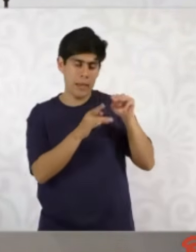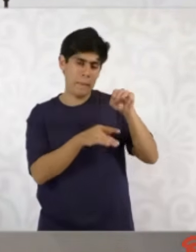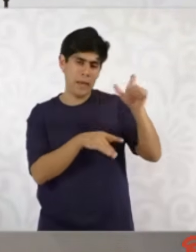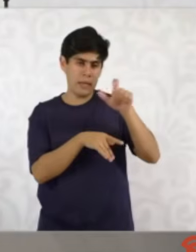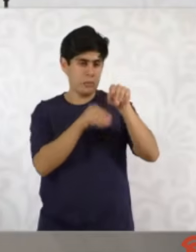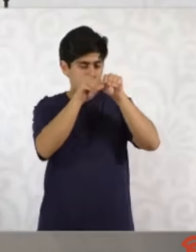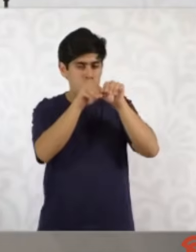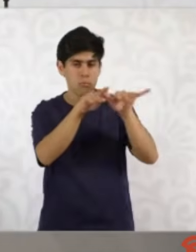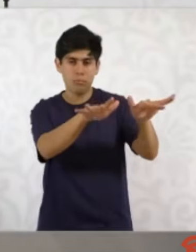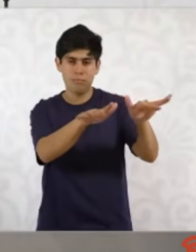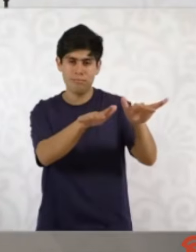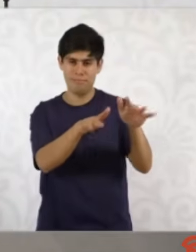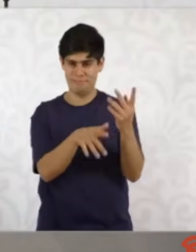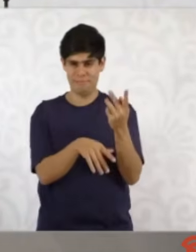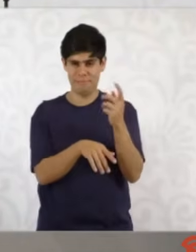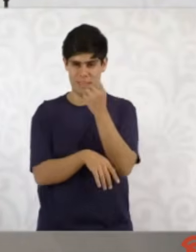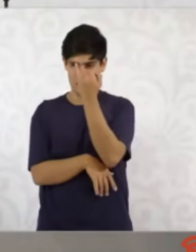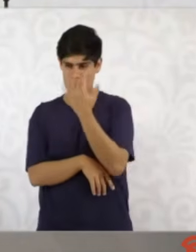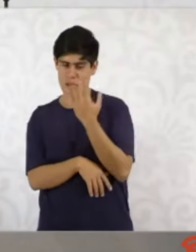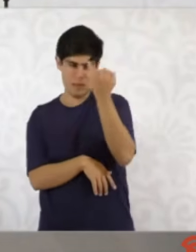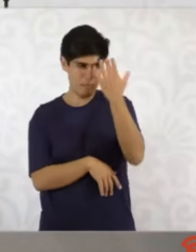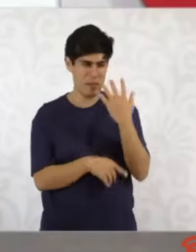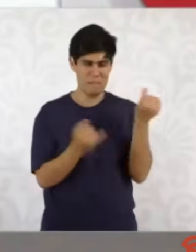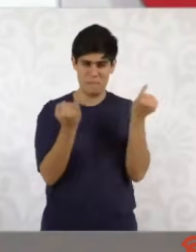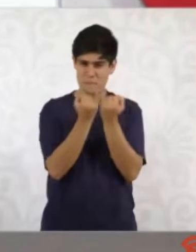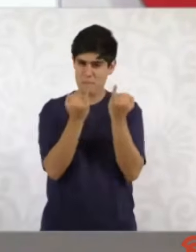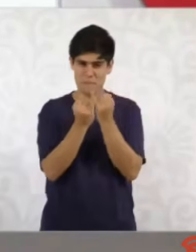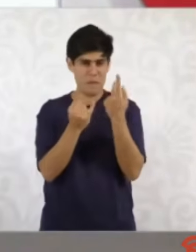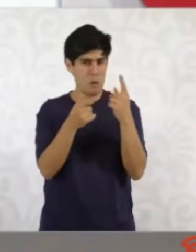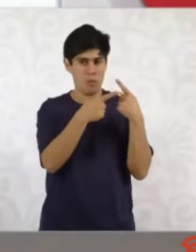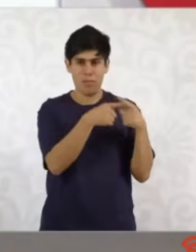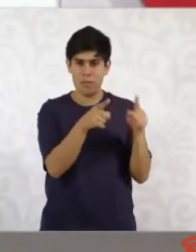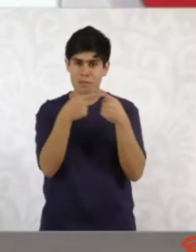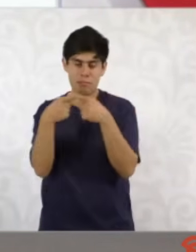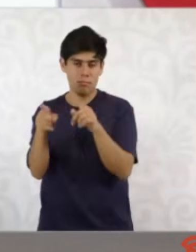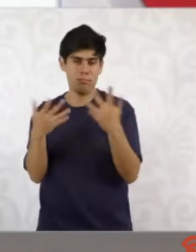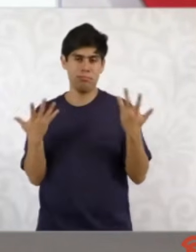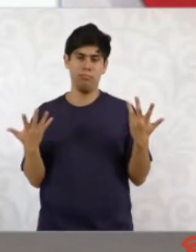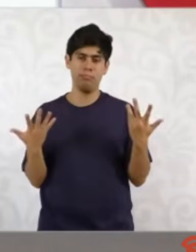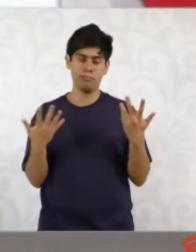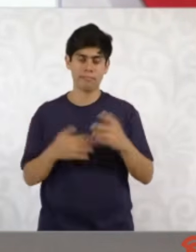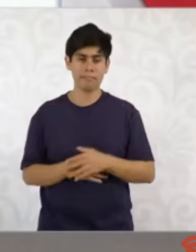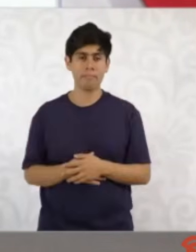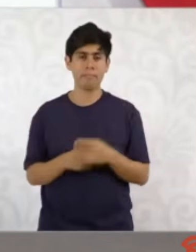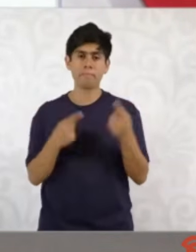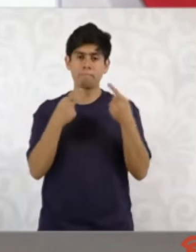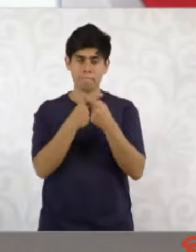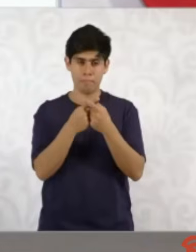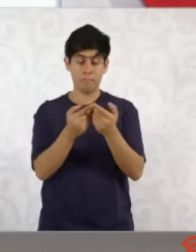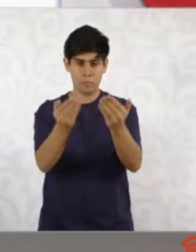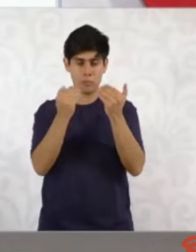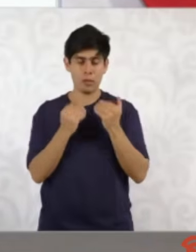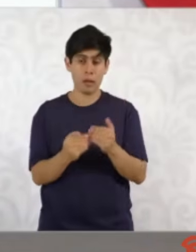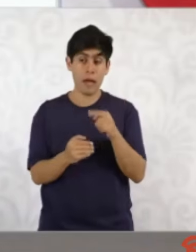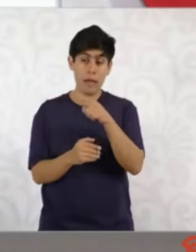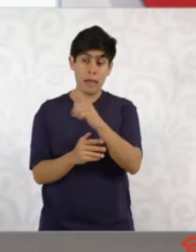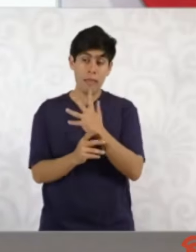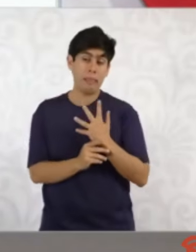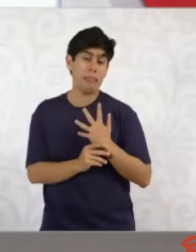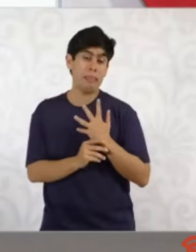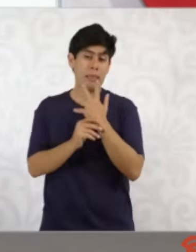Una más. Recordemos cómo se relataba un supuesto caos en Jalisco